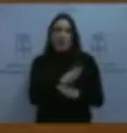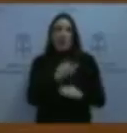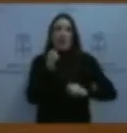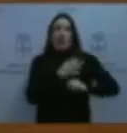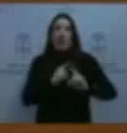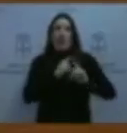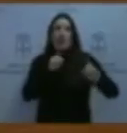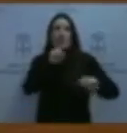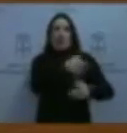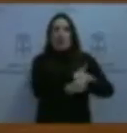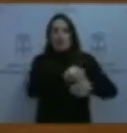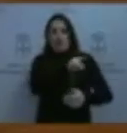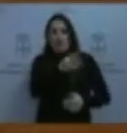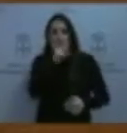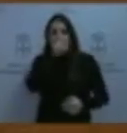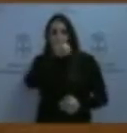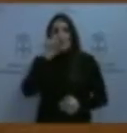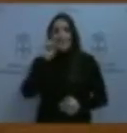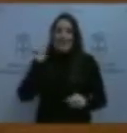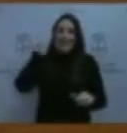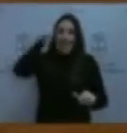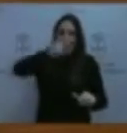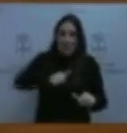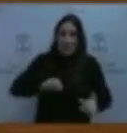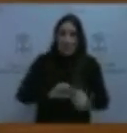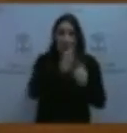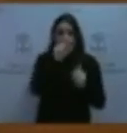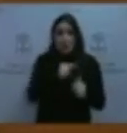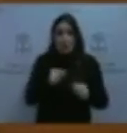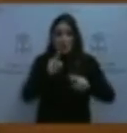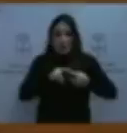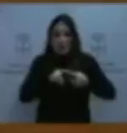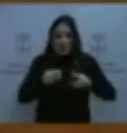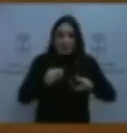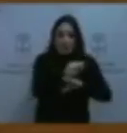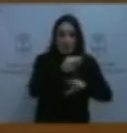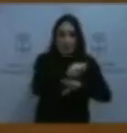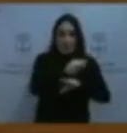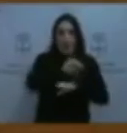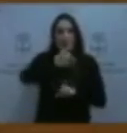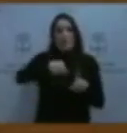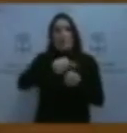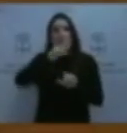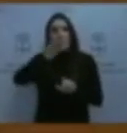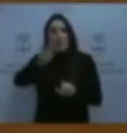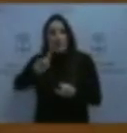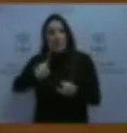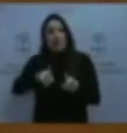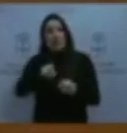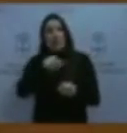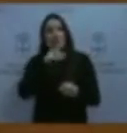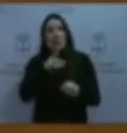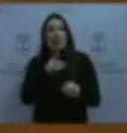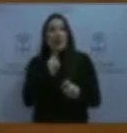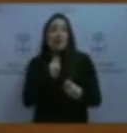vienen recibiendo al menos desde 2013 de los presupuestos del Principado, se destinan a I+D y a amortización de una deuda imputada con el